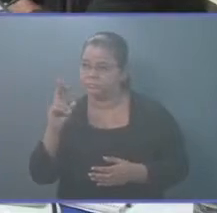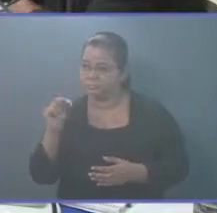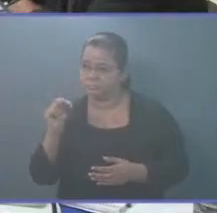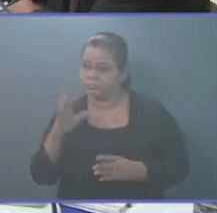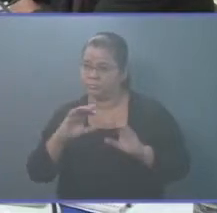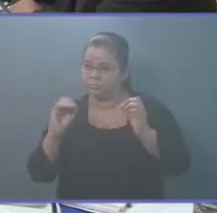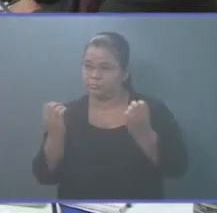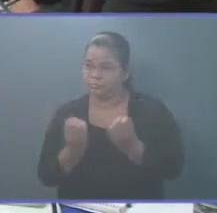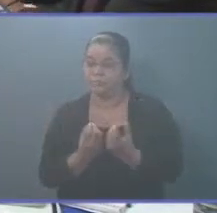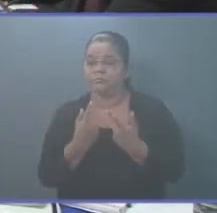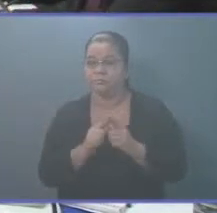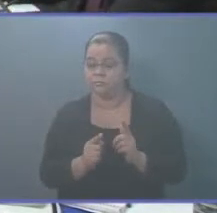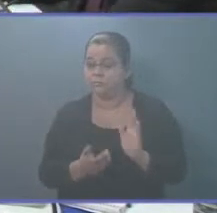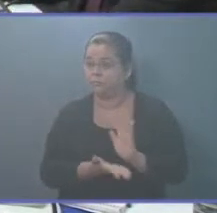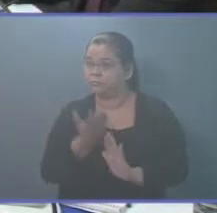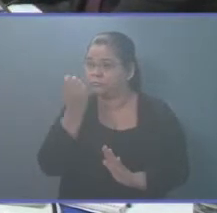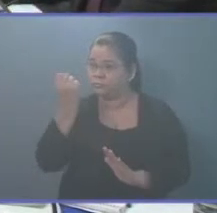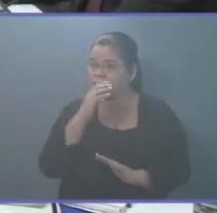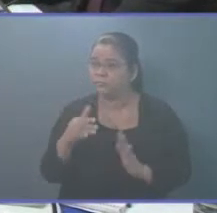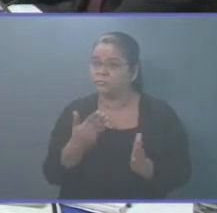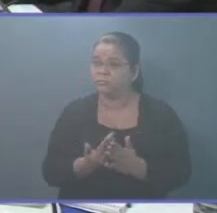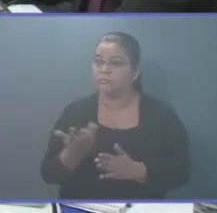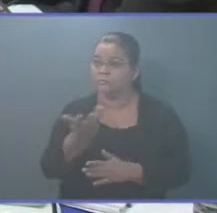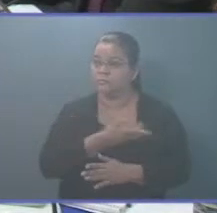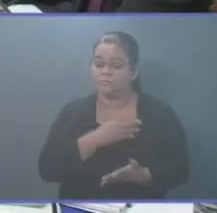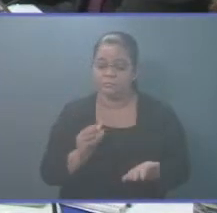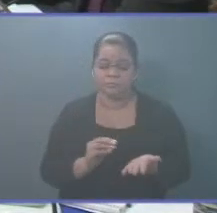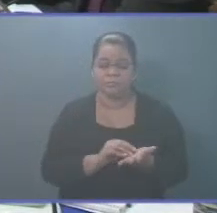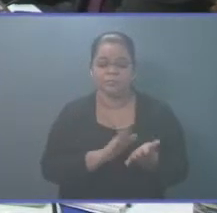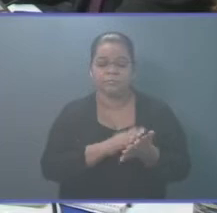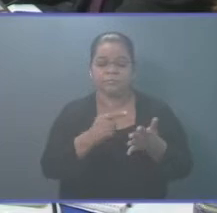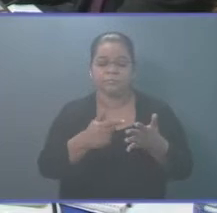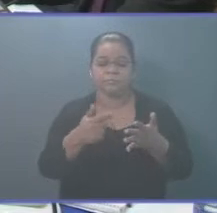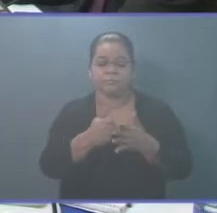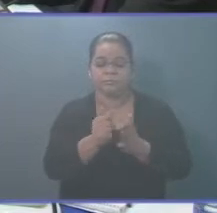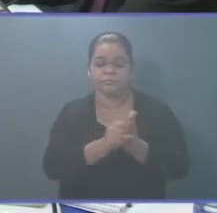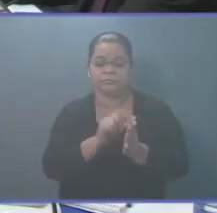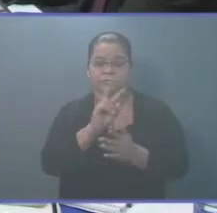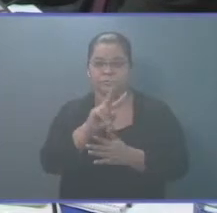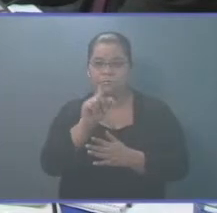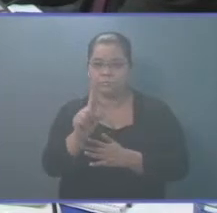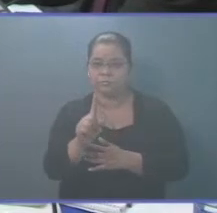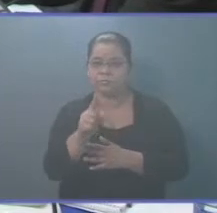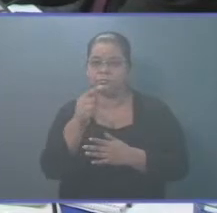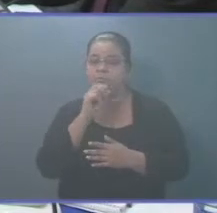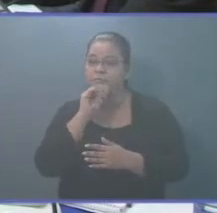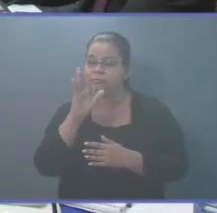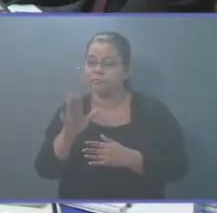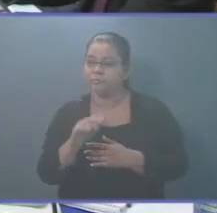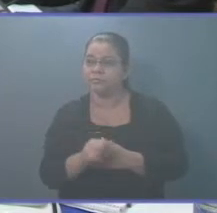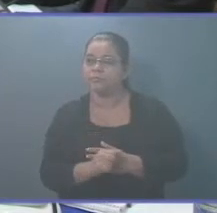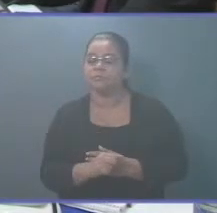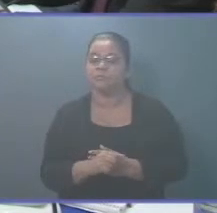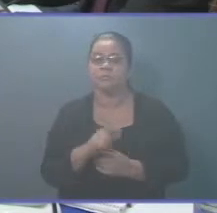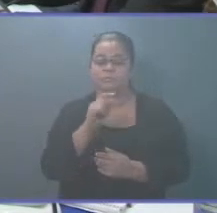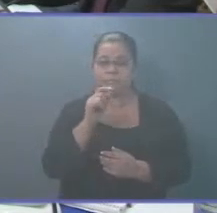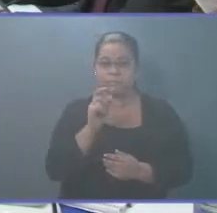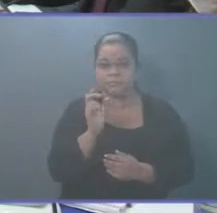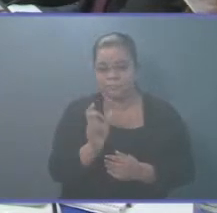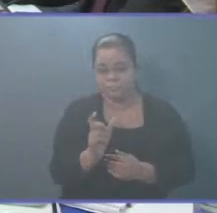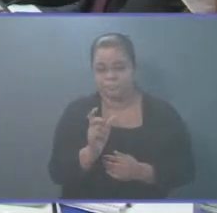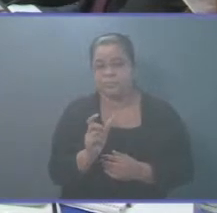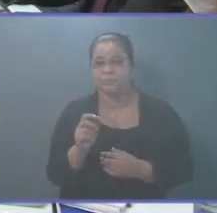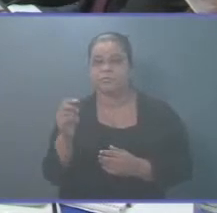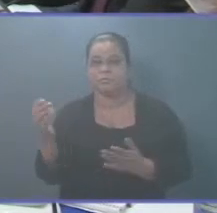lo que estaría de más en la redacción del artículo 21 es las palabras o realización